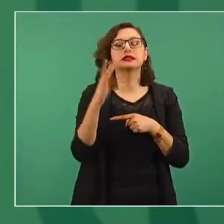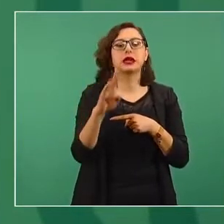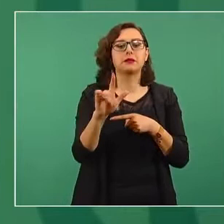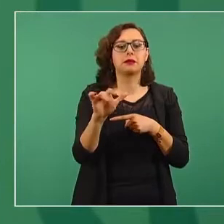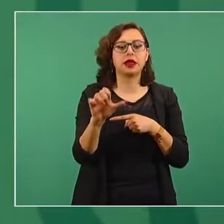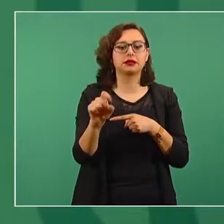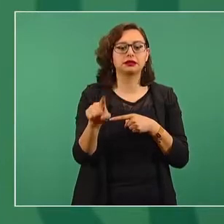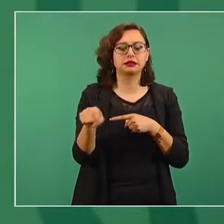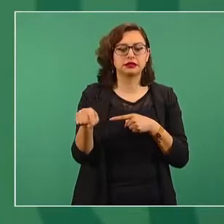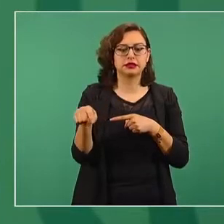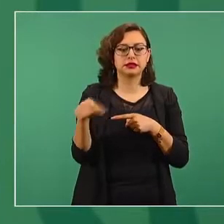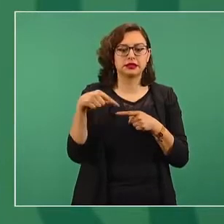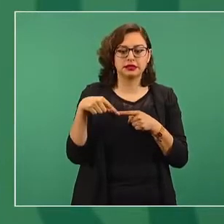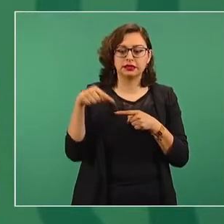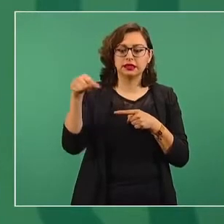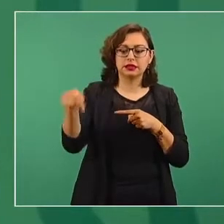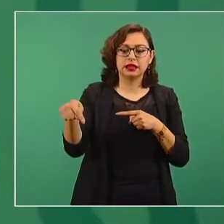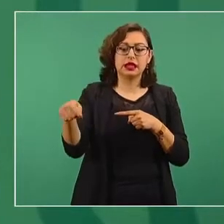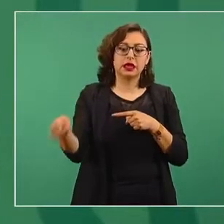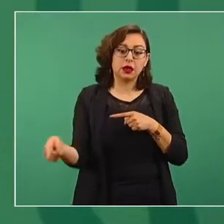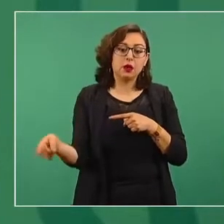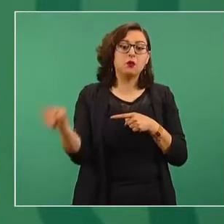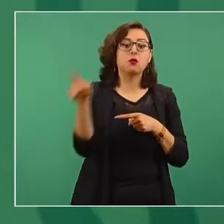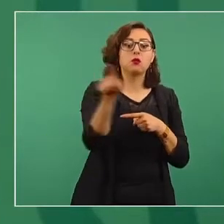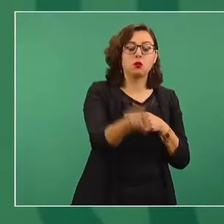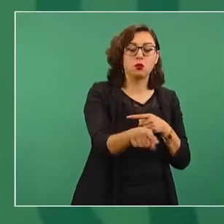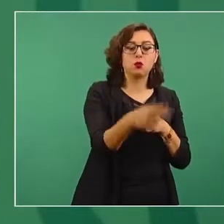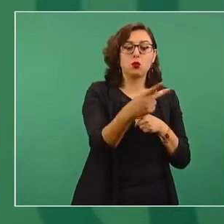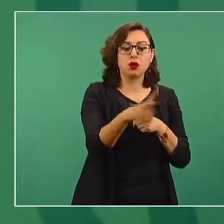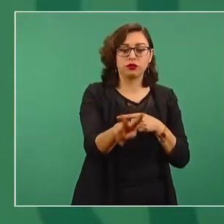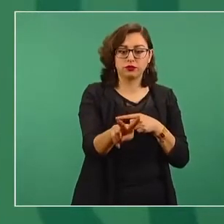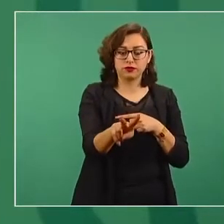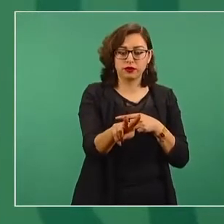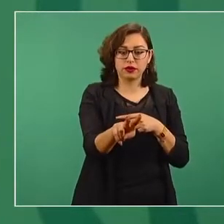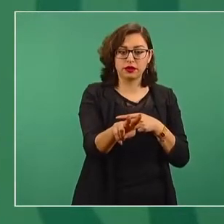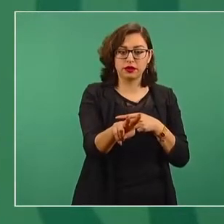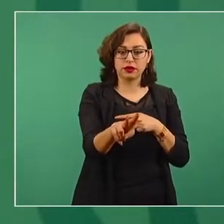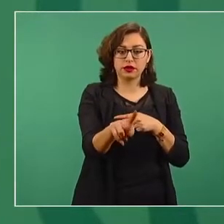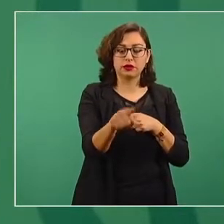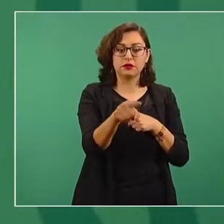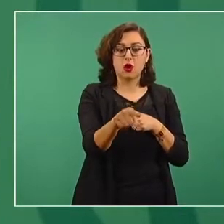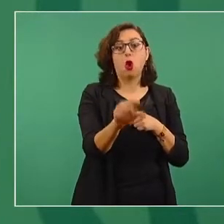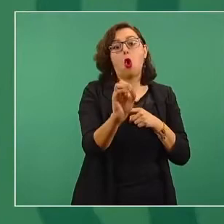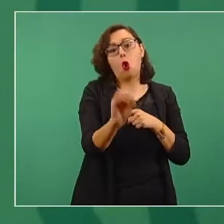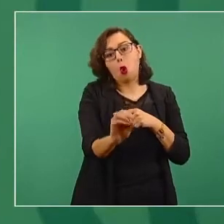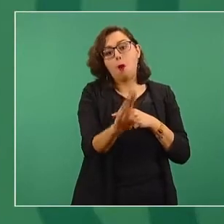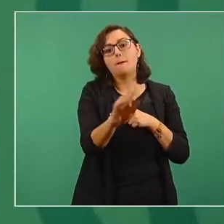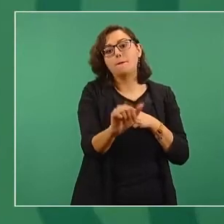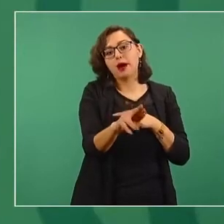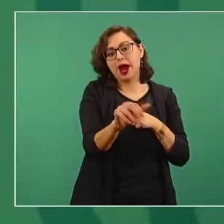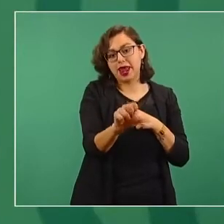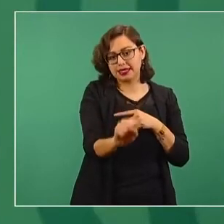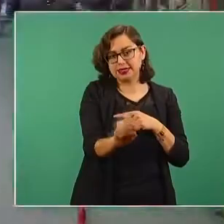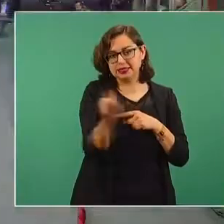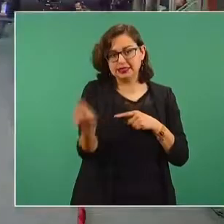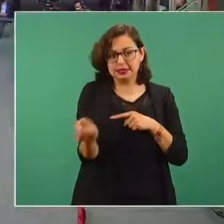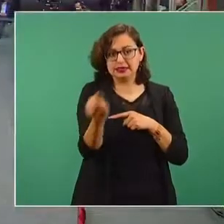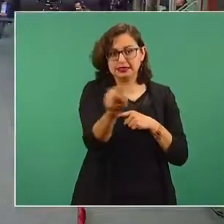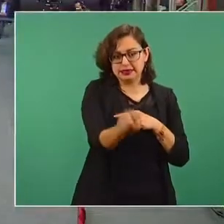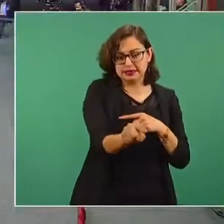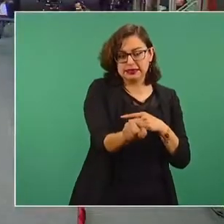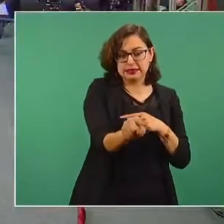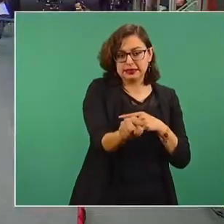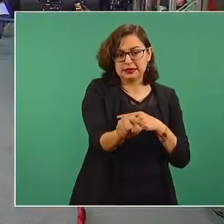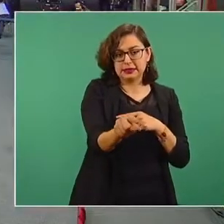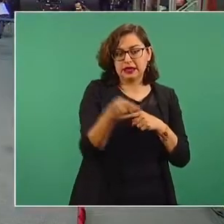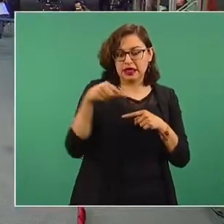y de Vallarta o de Las Varas, Nayarit.